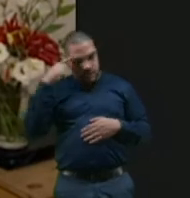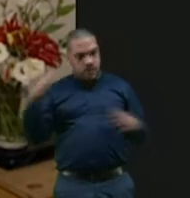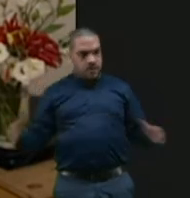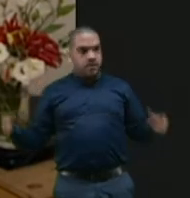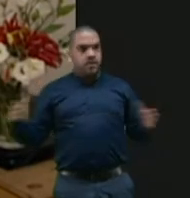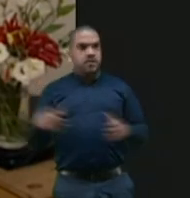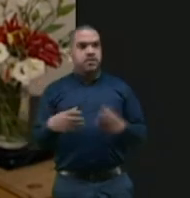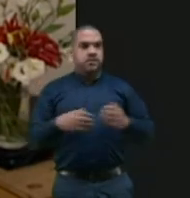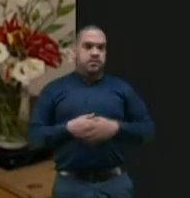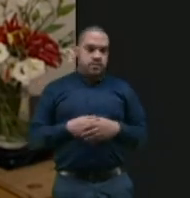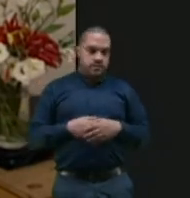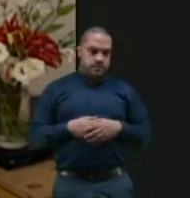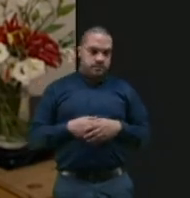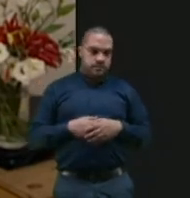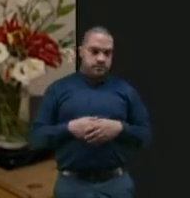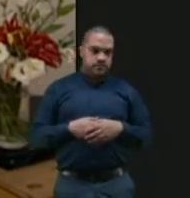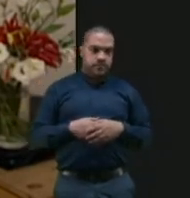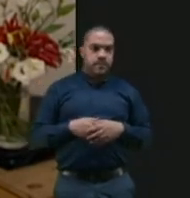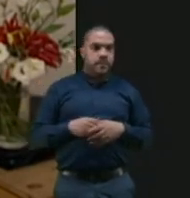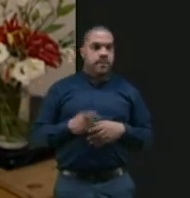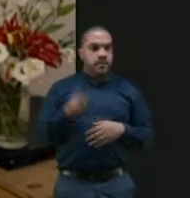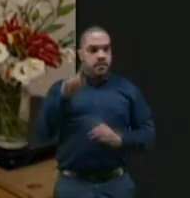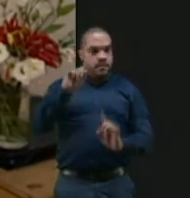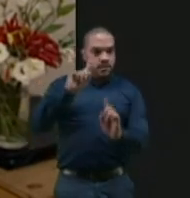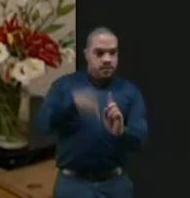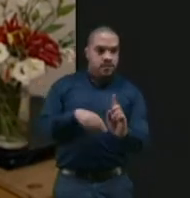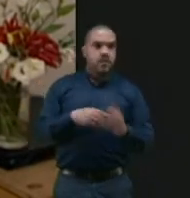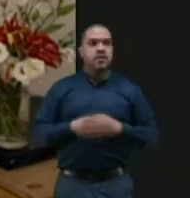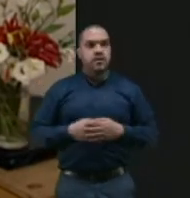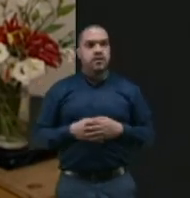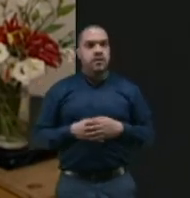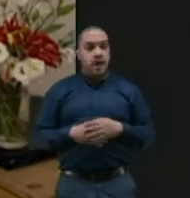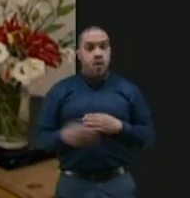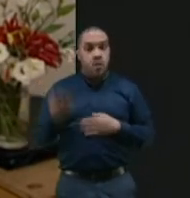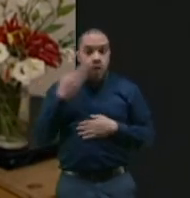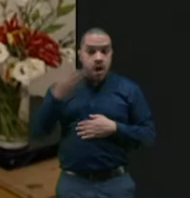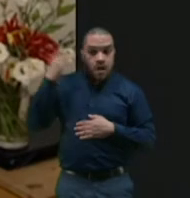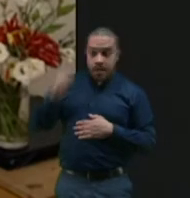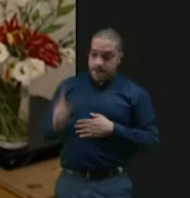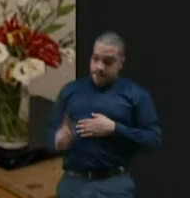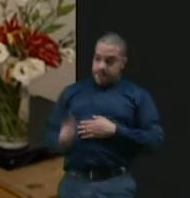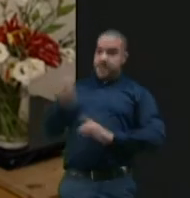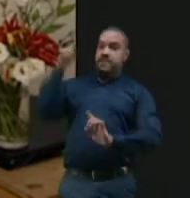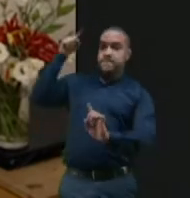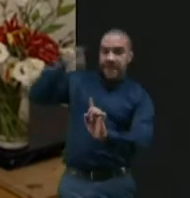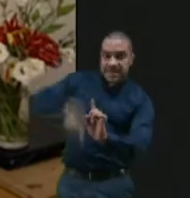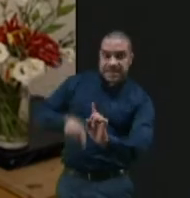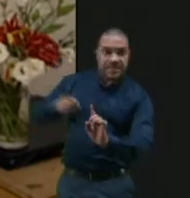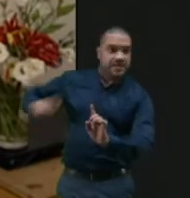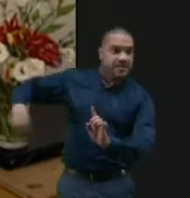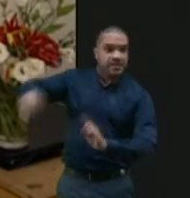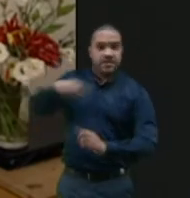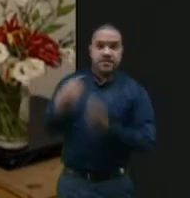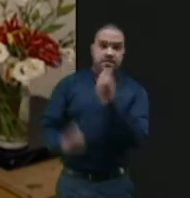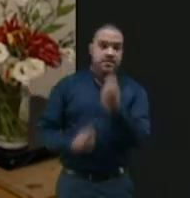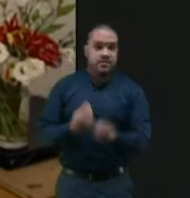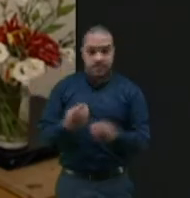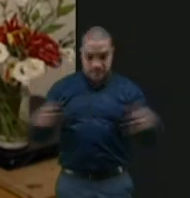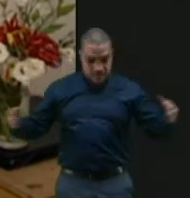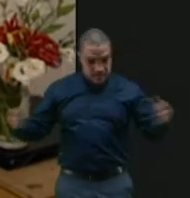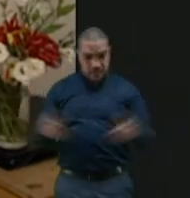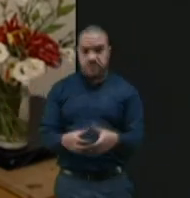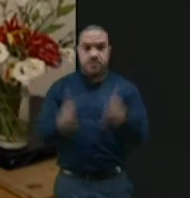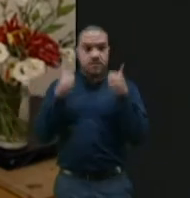Y todos me dijeron que fue el primer mes. Todos en el primer mes supieron que el equipo no estaba bien. Uno de ellos me